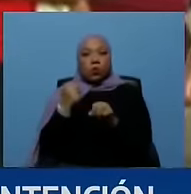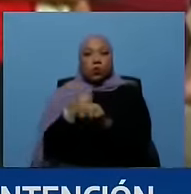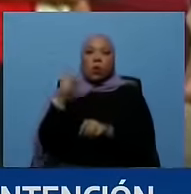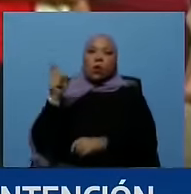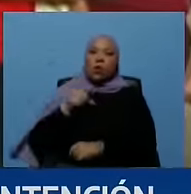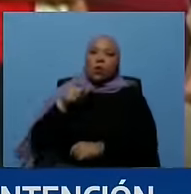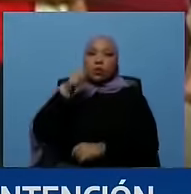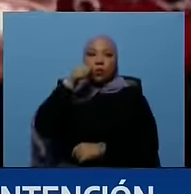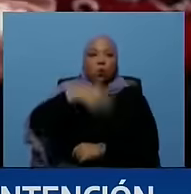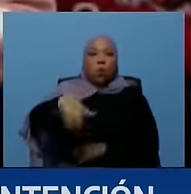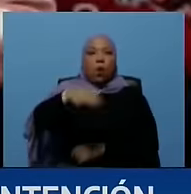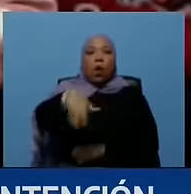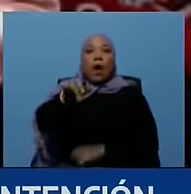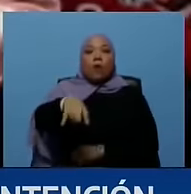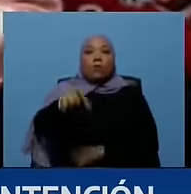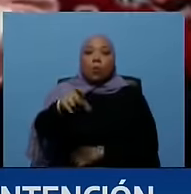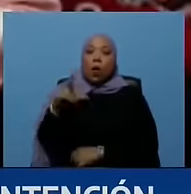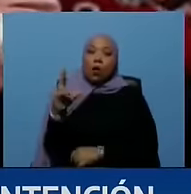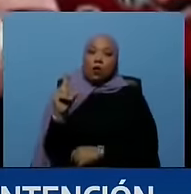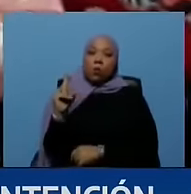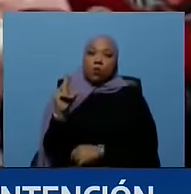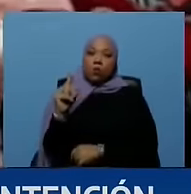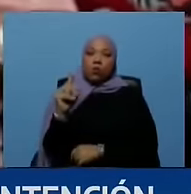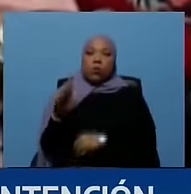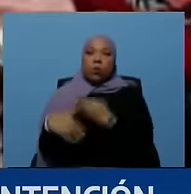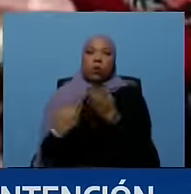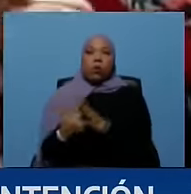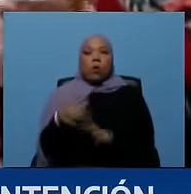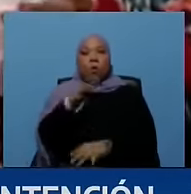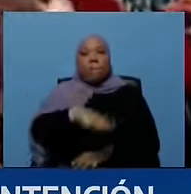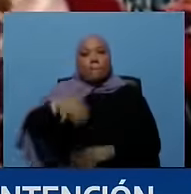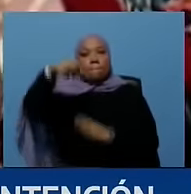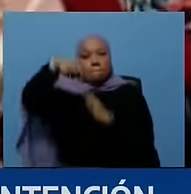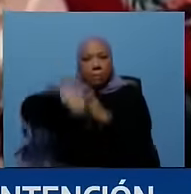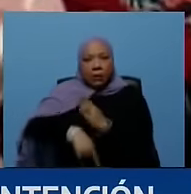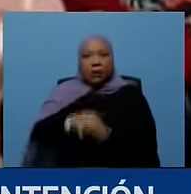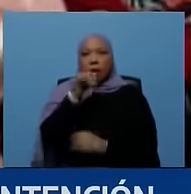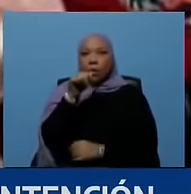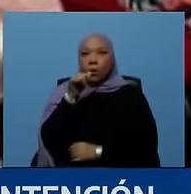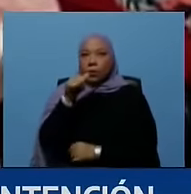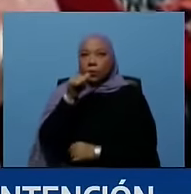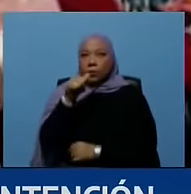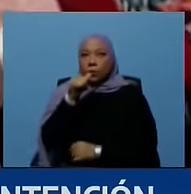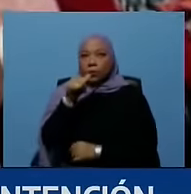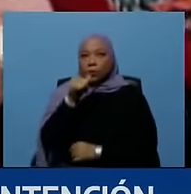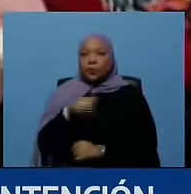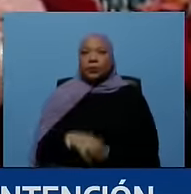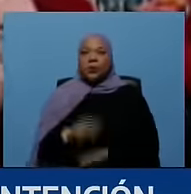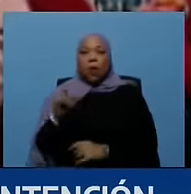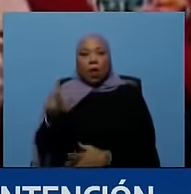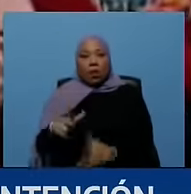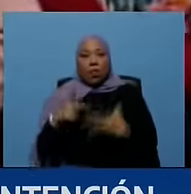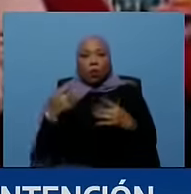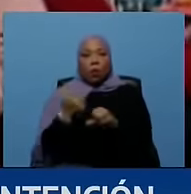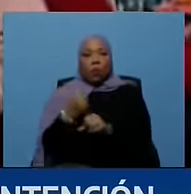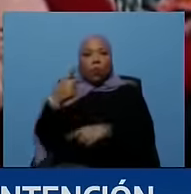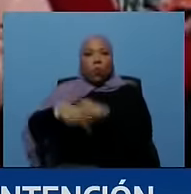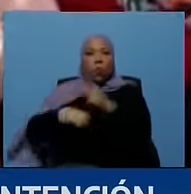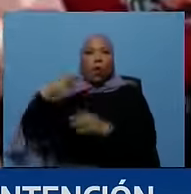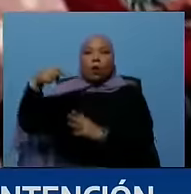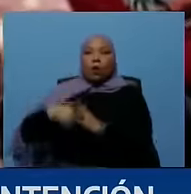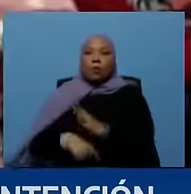y necesario. El segundo, la adecuación del pozo profundo, agua. El tercero, Pozo